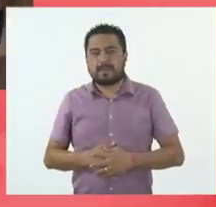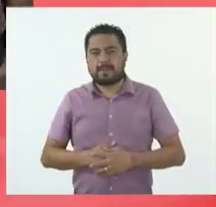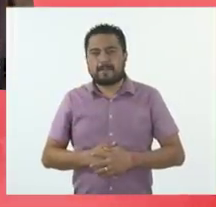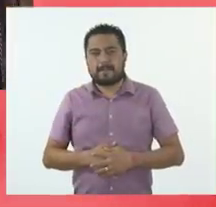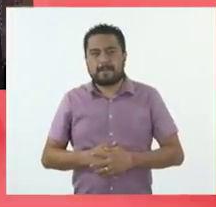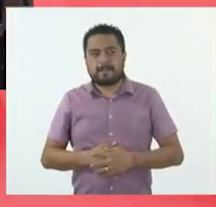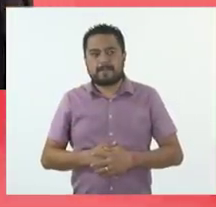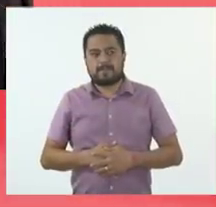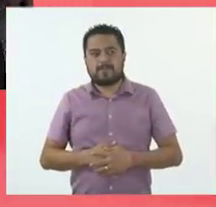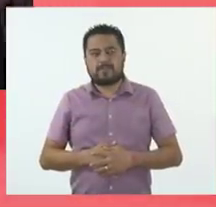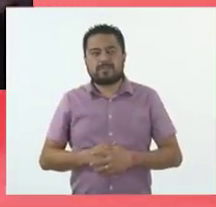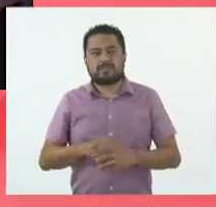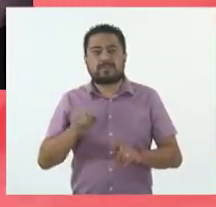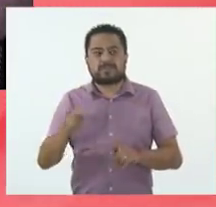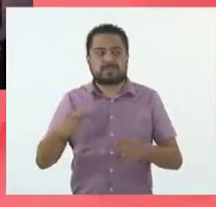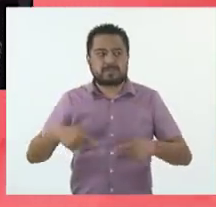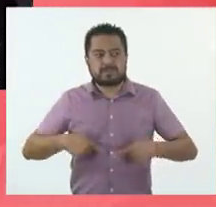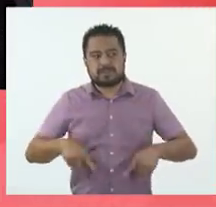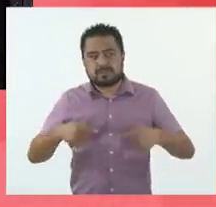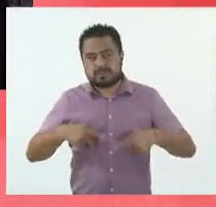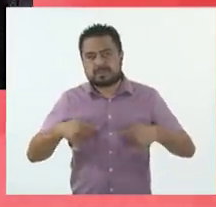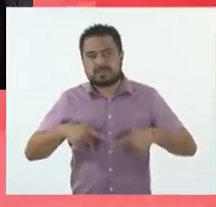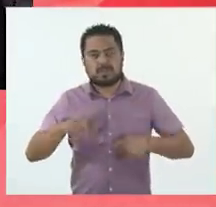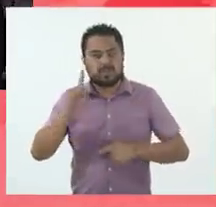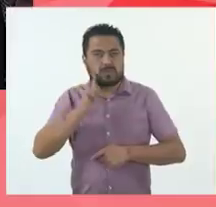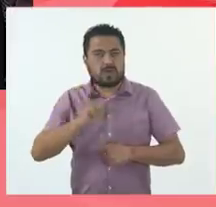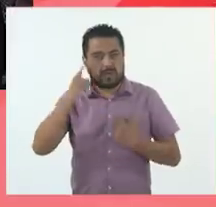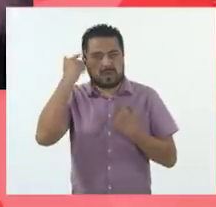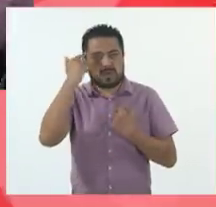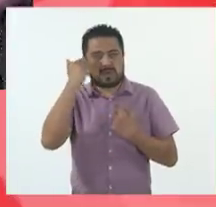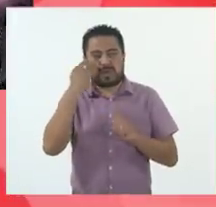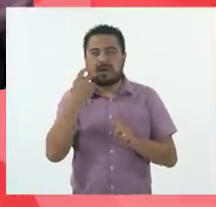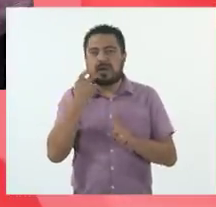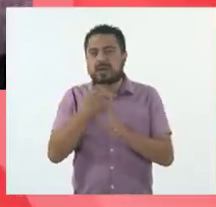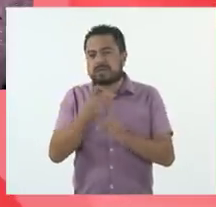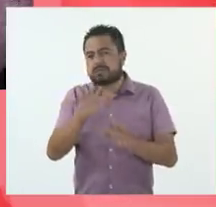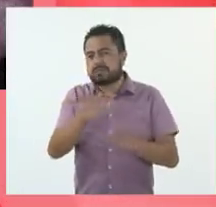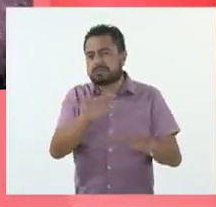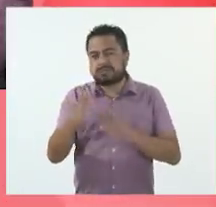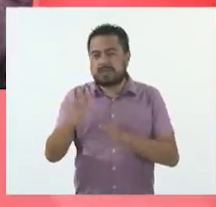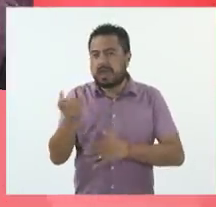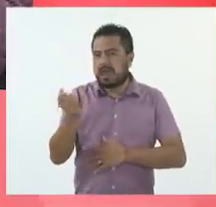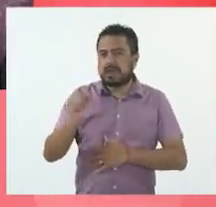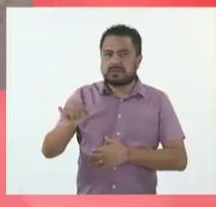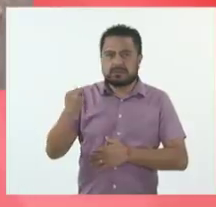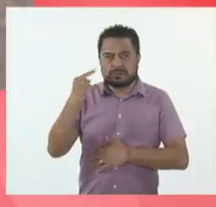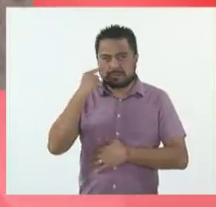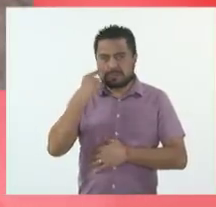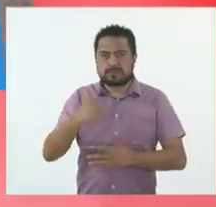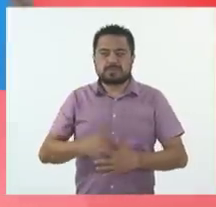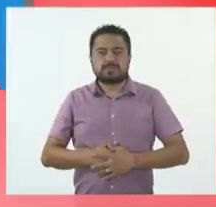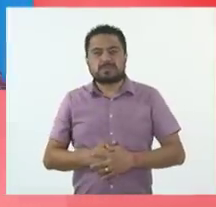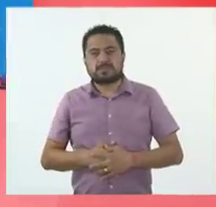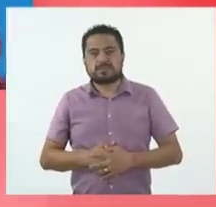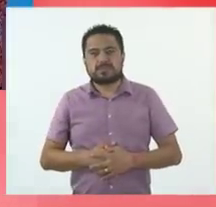Ya quedó la faldita de la muñeca. Va a quedar más o menos así, mire.